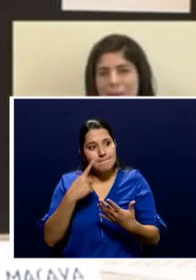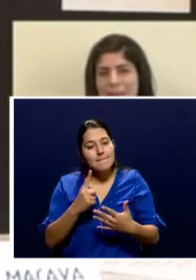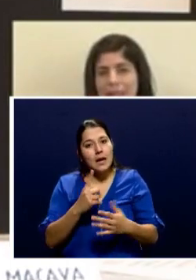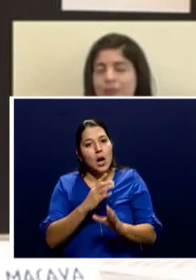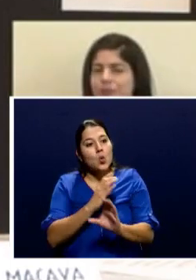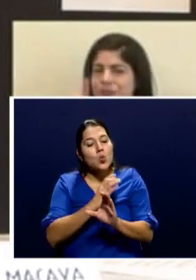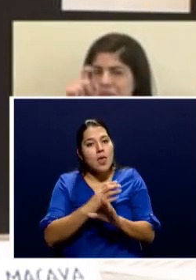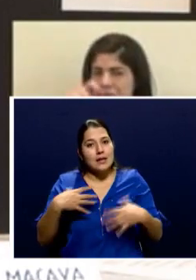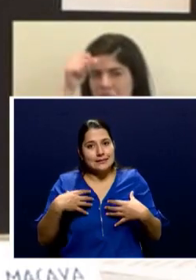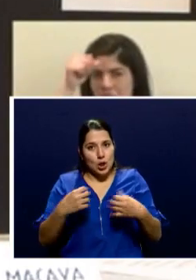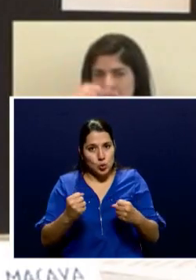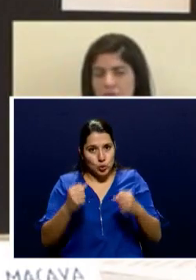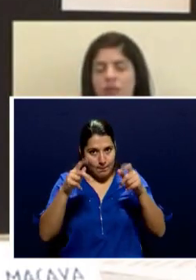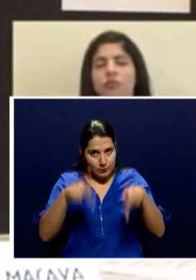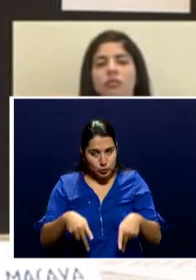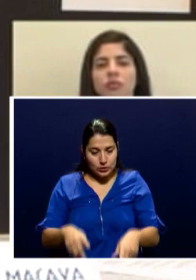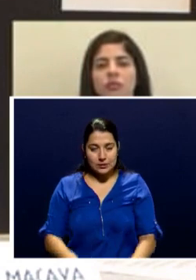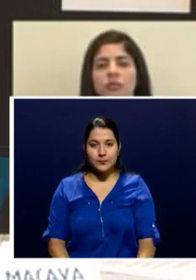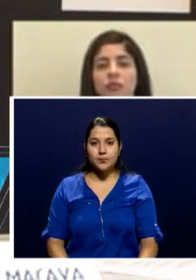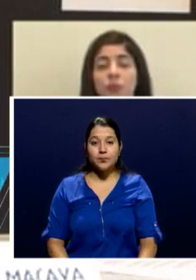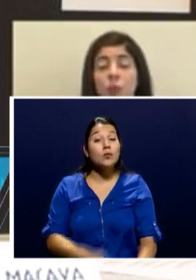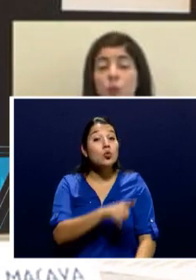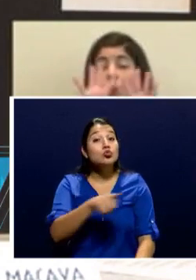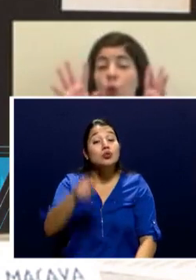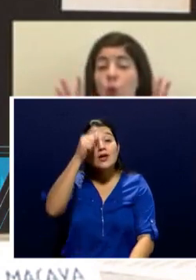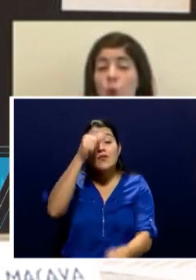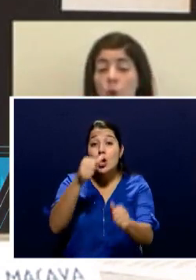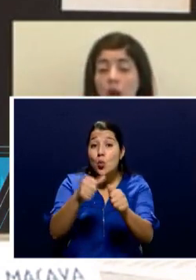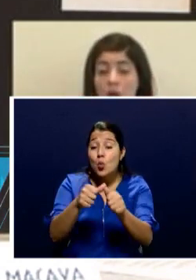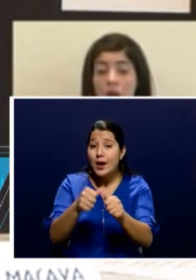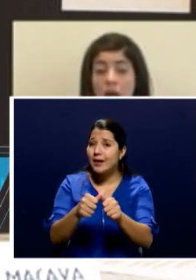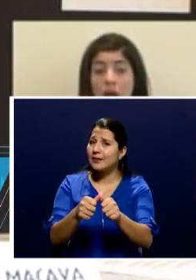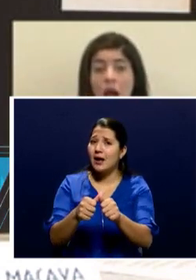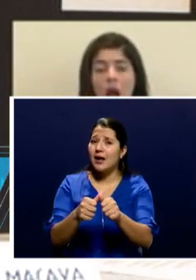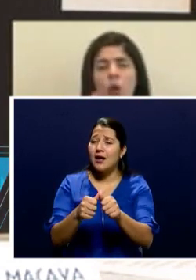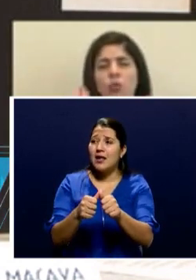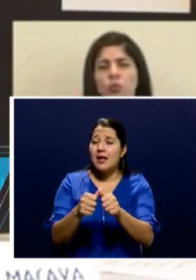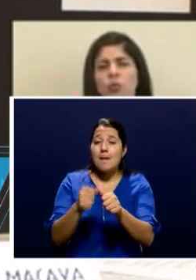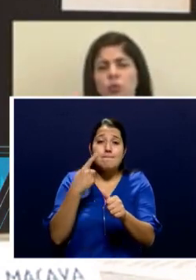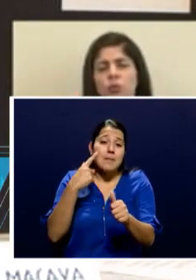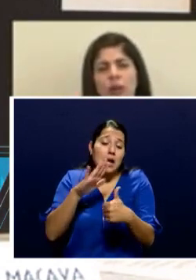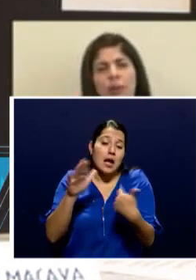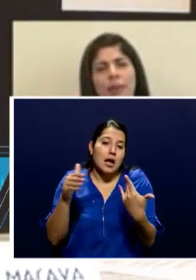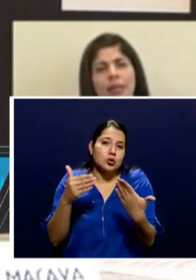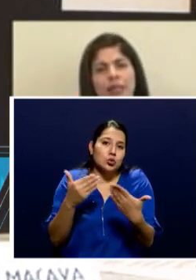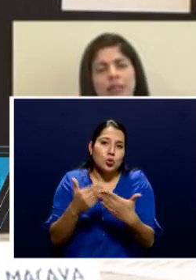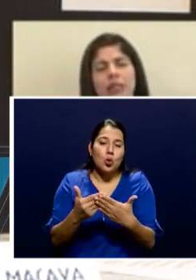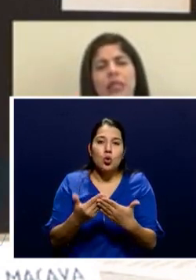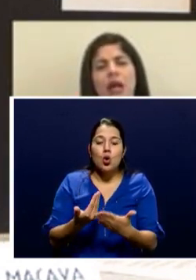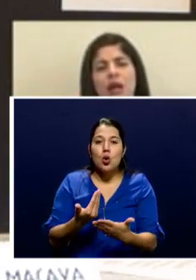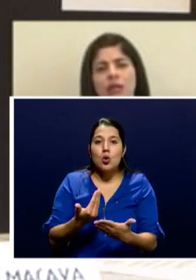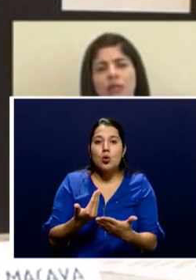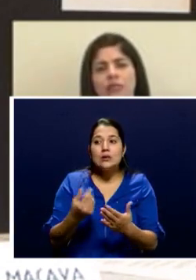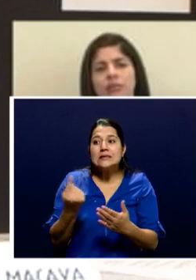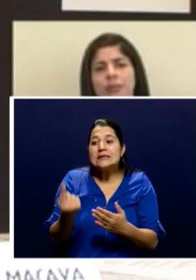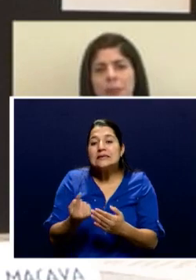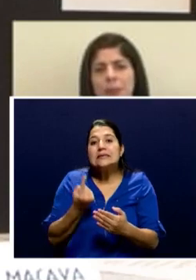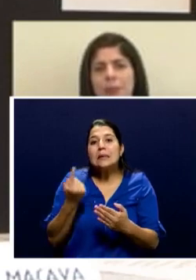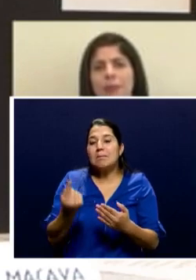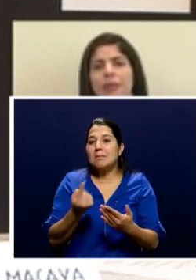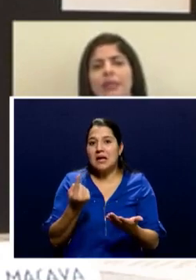recordar que en todos los casos hay muchos medicamentos que se han